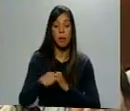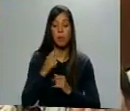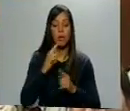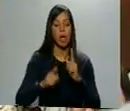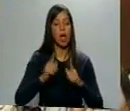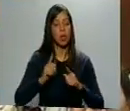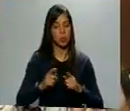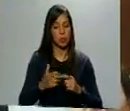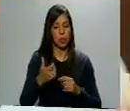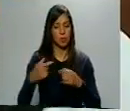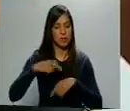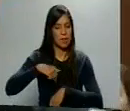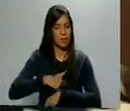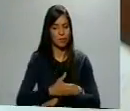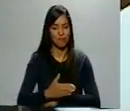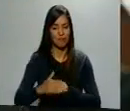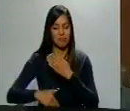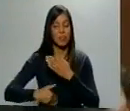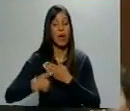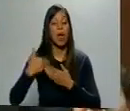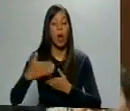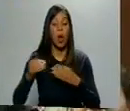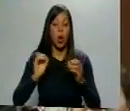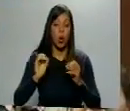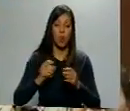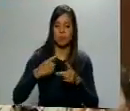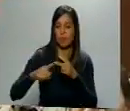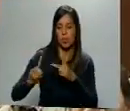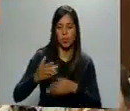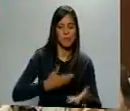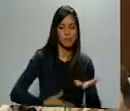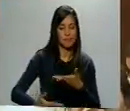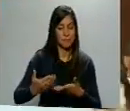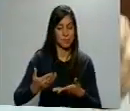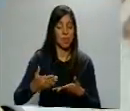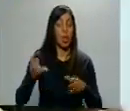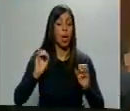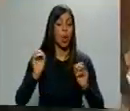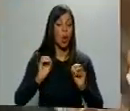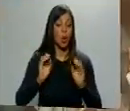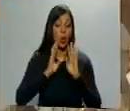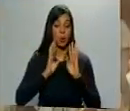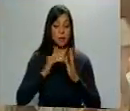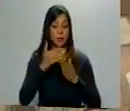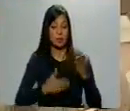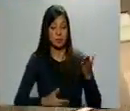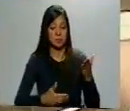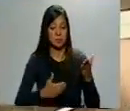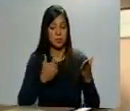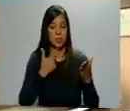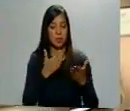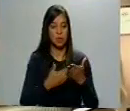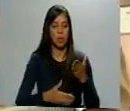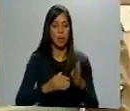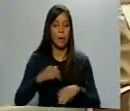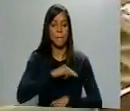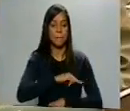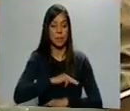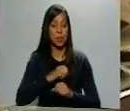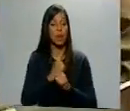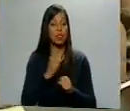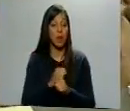extemporánea, o hacer declaraciones sustitutivas, o hacer inscripciones